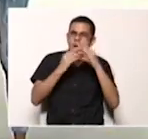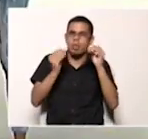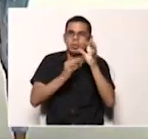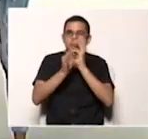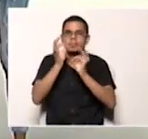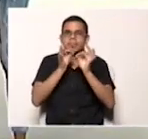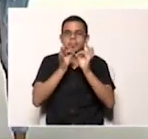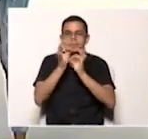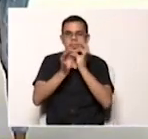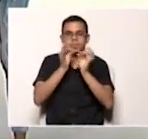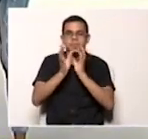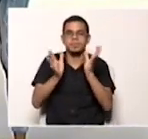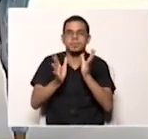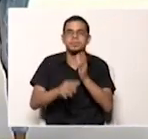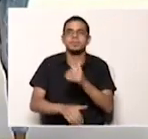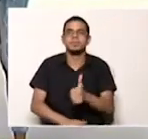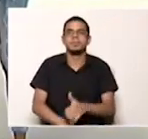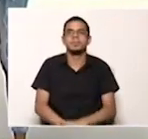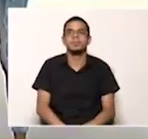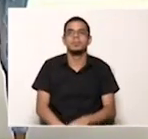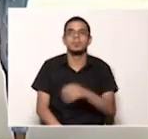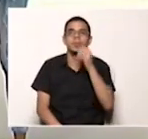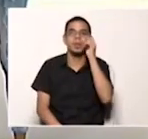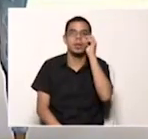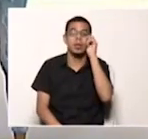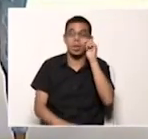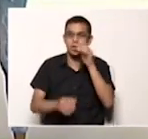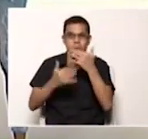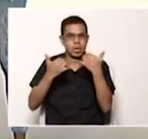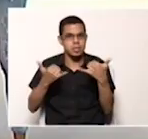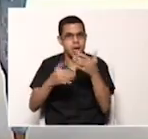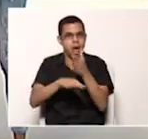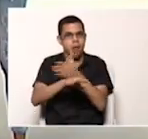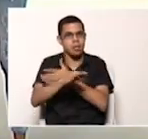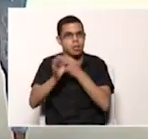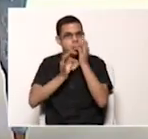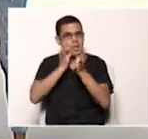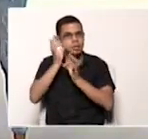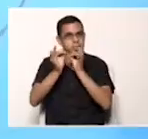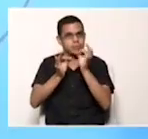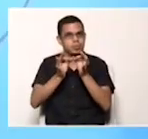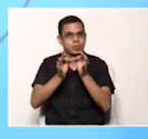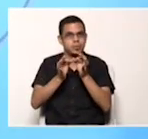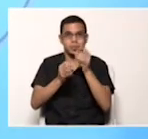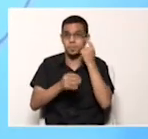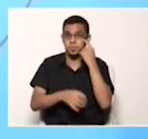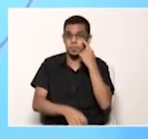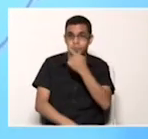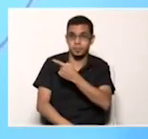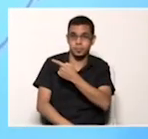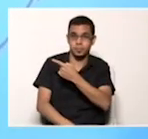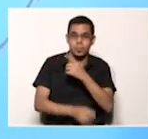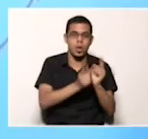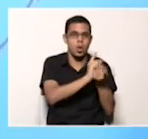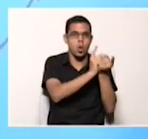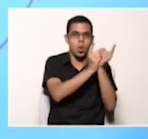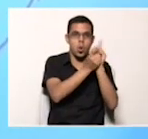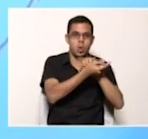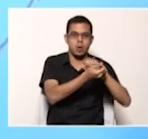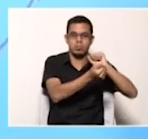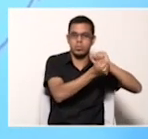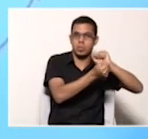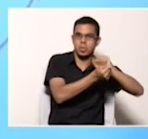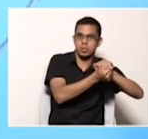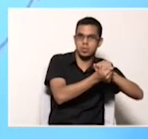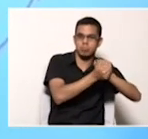café. Tan rico que son. Bien, eso es lo mismo que acabamos de explicar en nuestra pizarra. Los cambios de estado. Pasó de